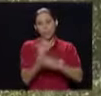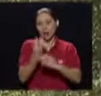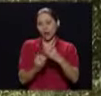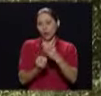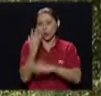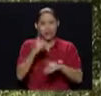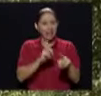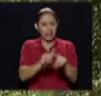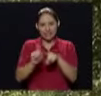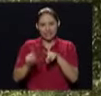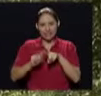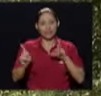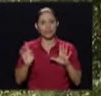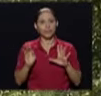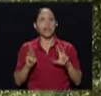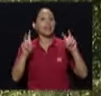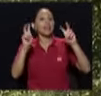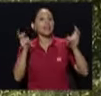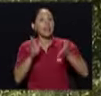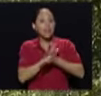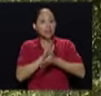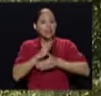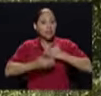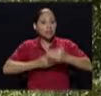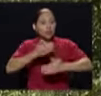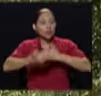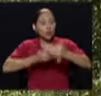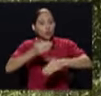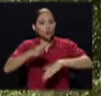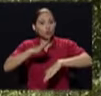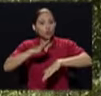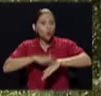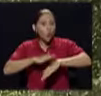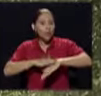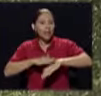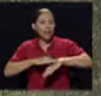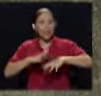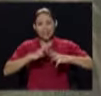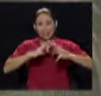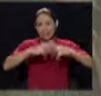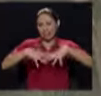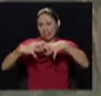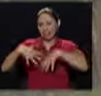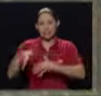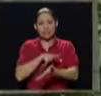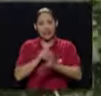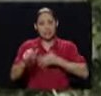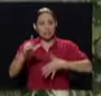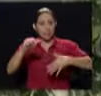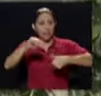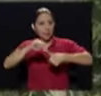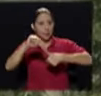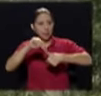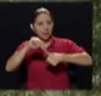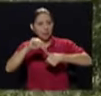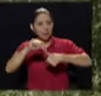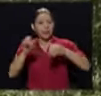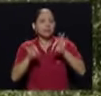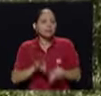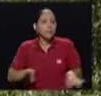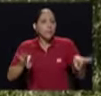etcétera, ¿verdad? Y en temas de gestión integral de riesgo de desastres en América Central, es